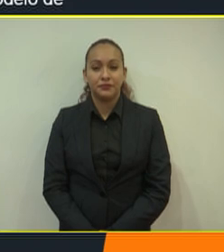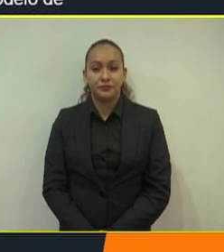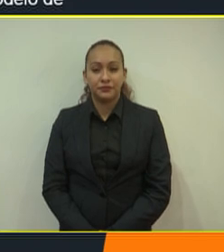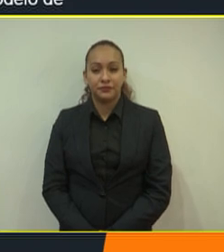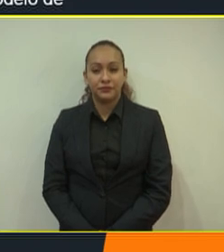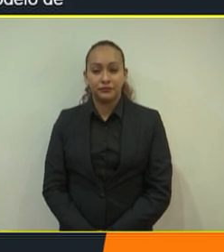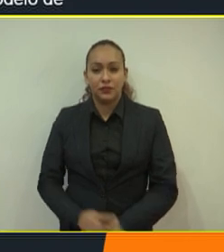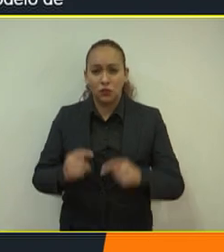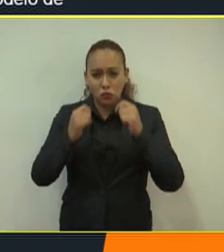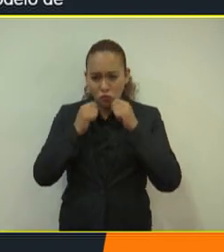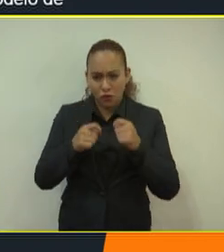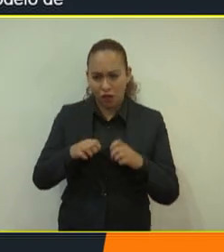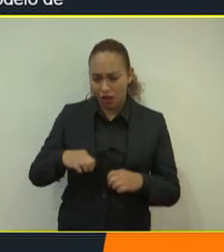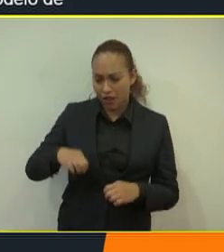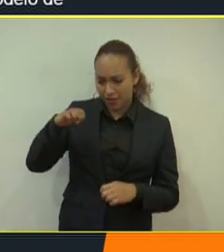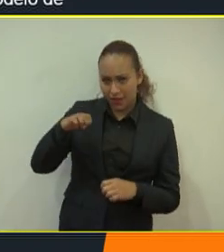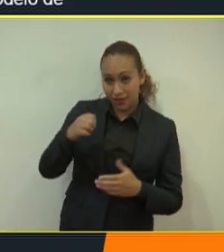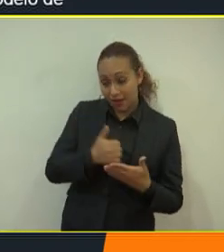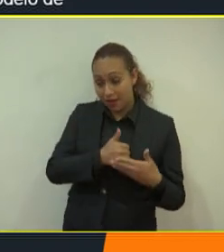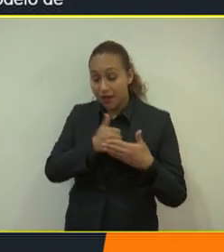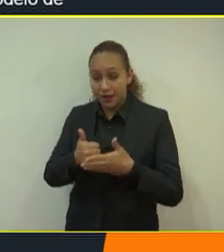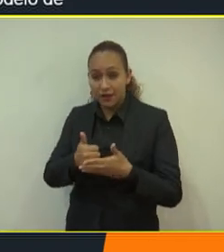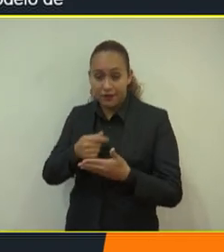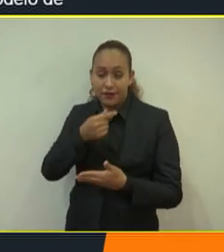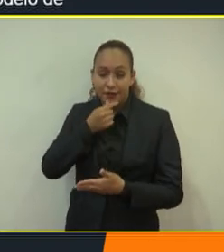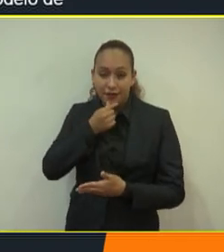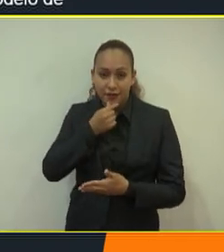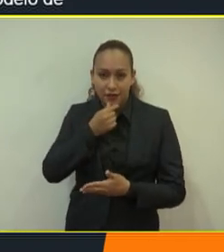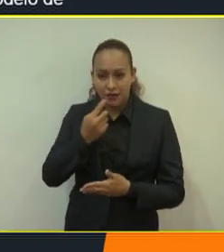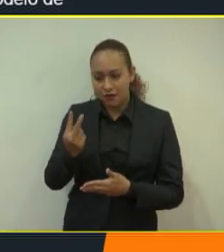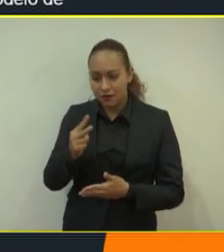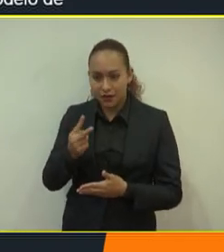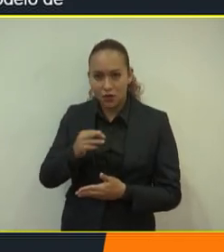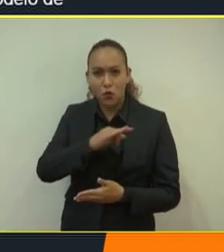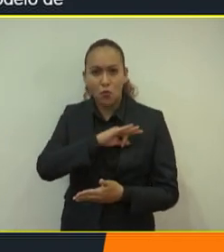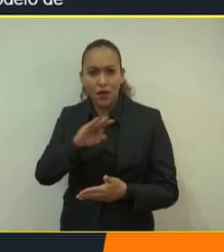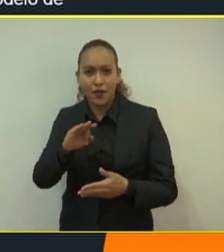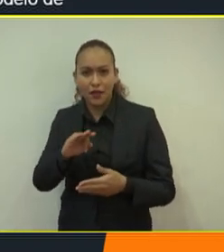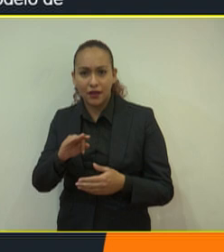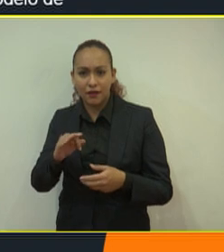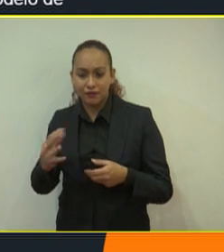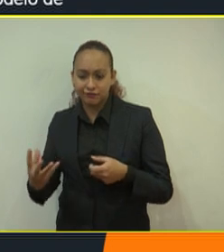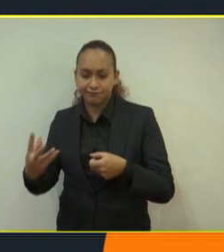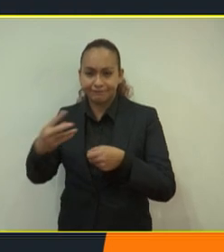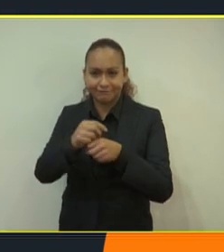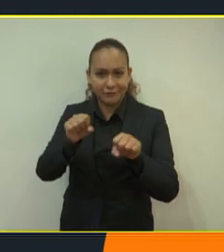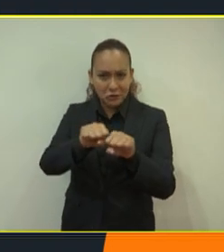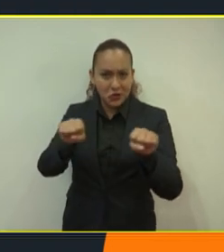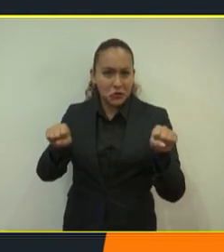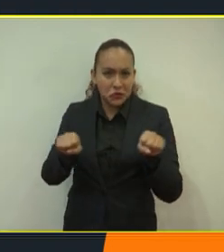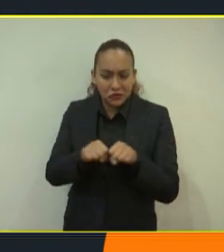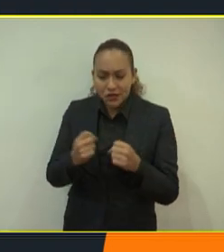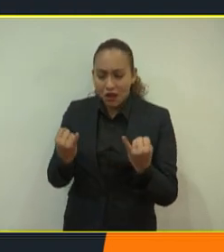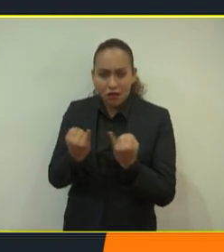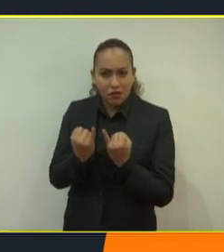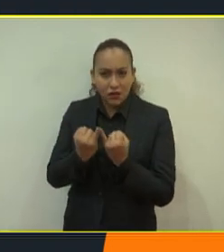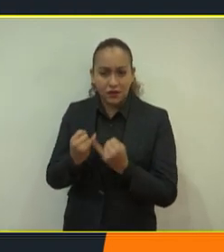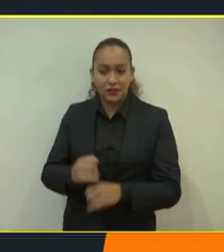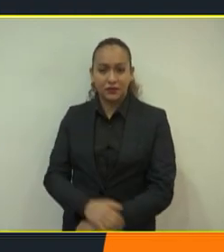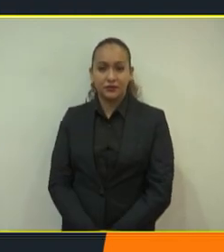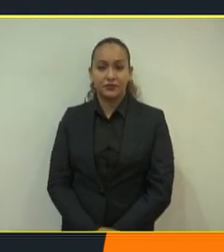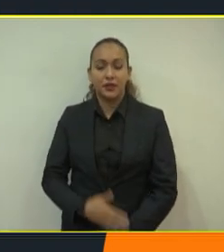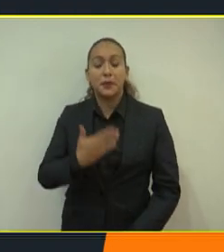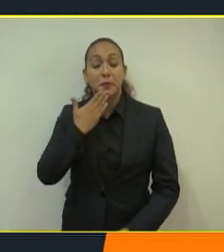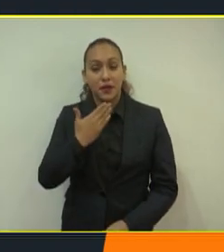que no segregue a ninguno de estos y que ambos puedan ser incluidos en la misma aula. Este